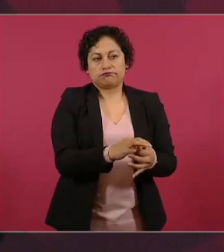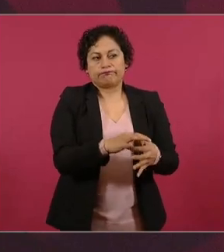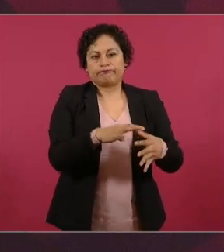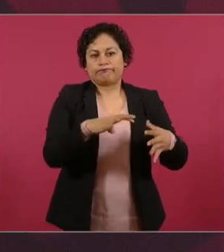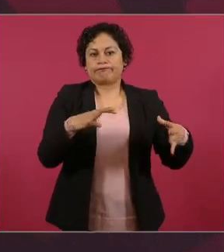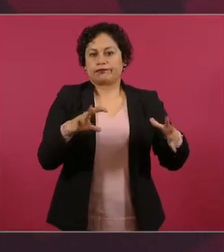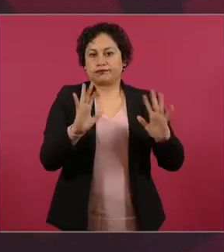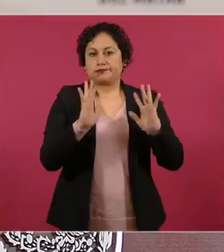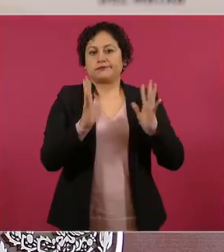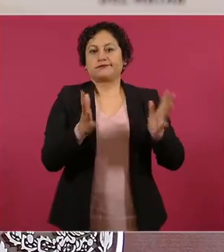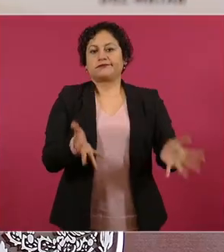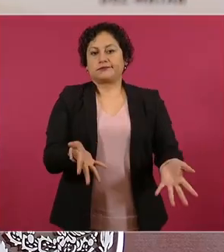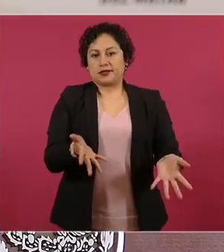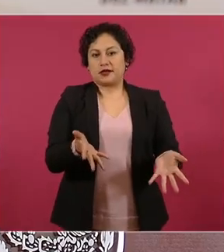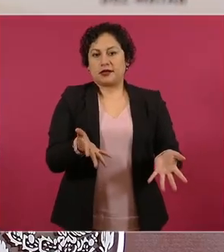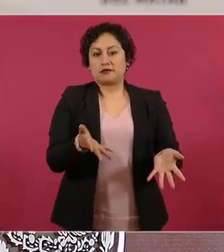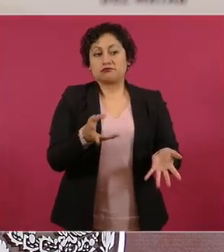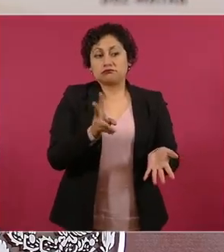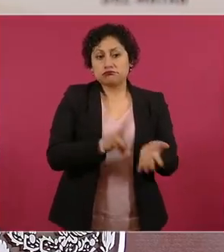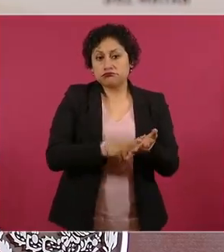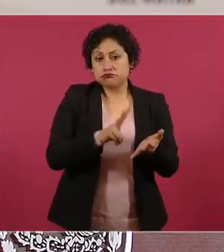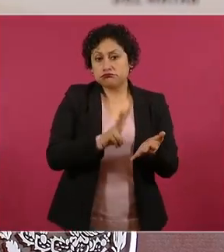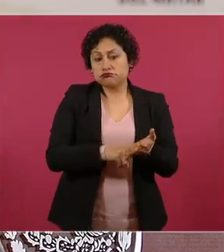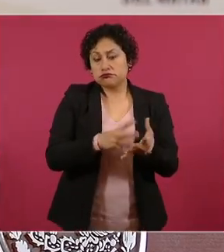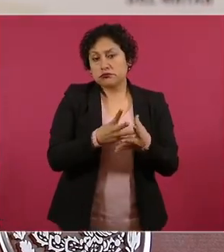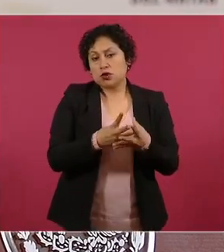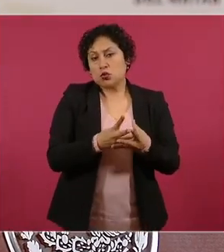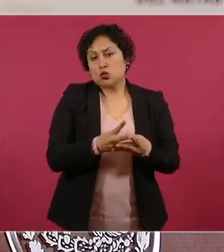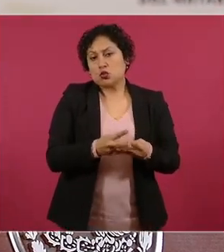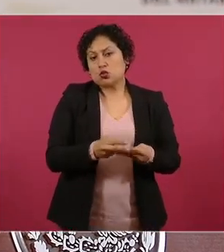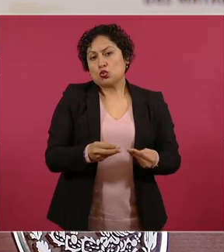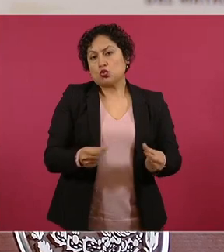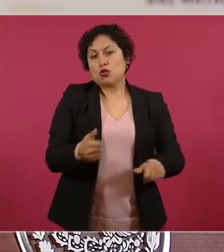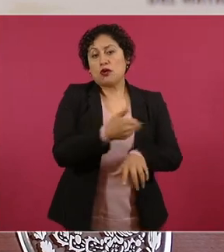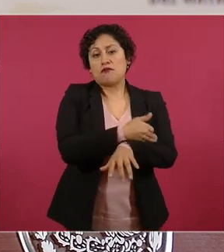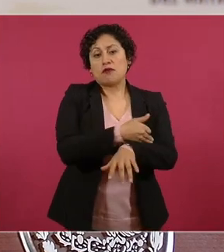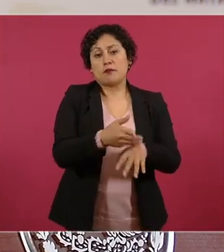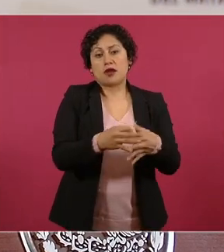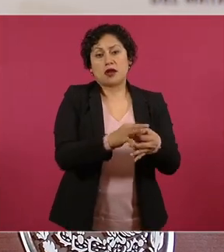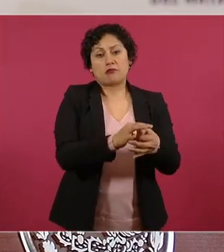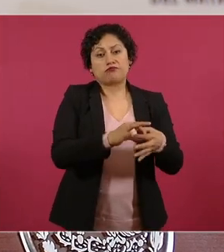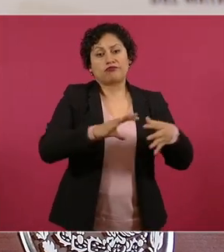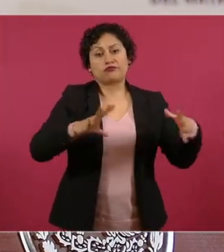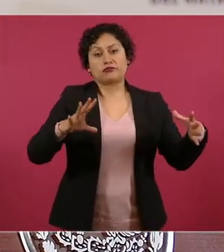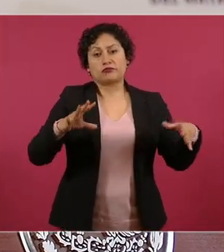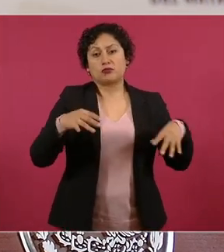donde no hay valores, donde están desintegradas las familias, no.